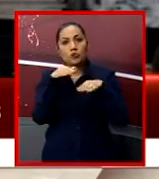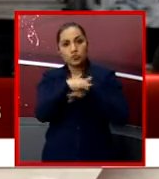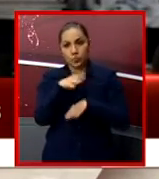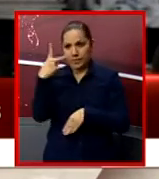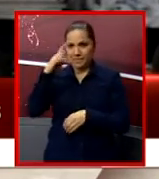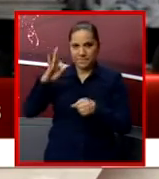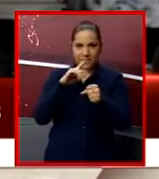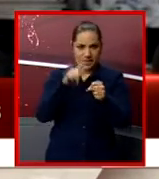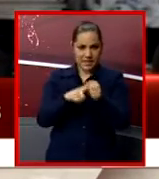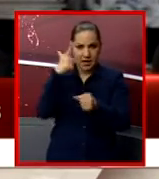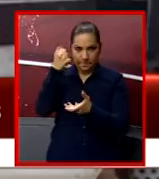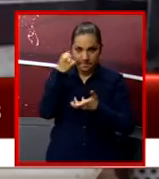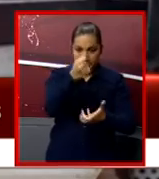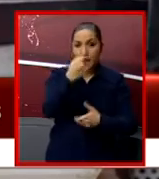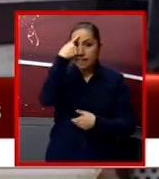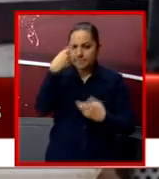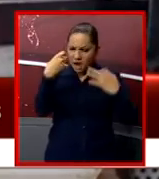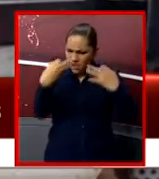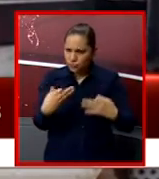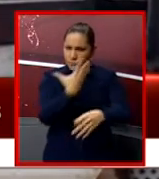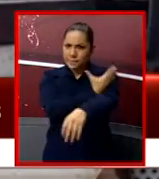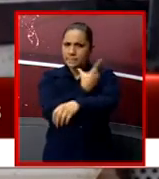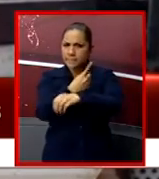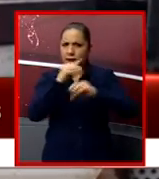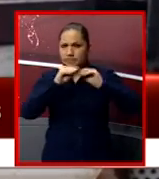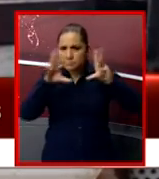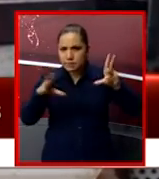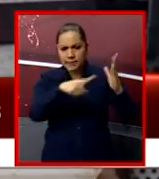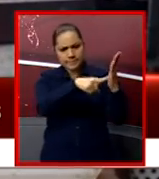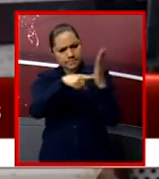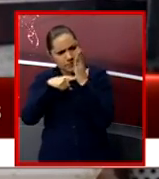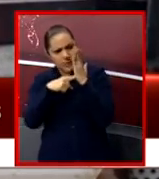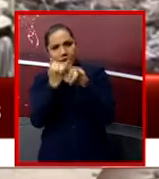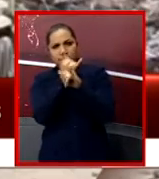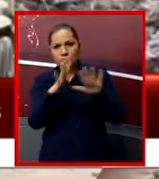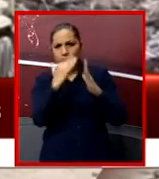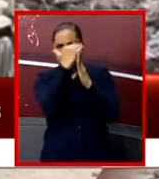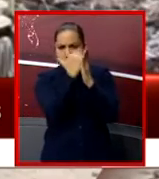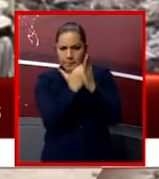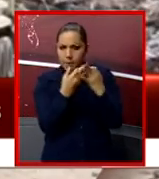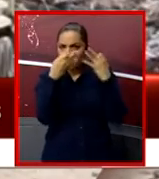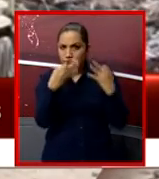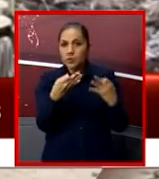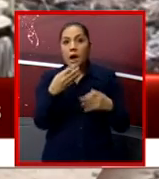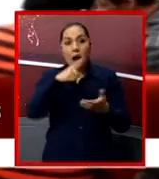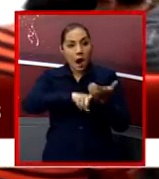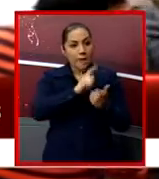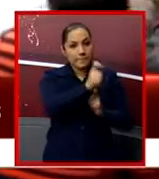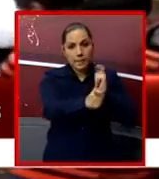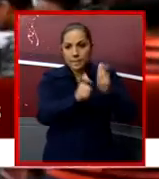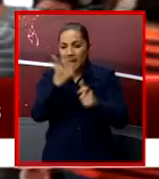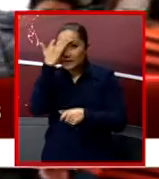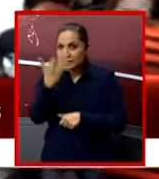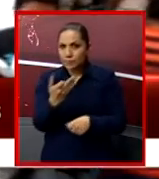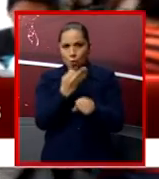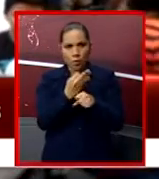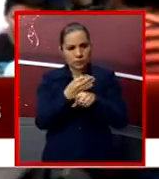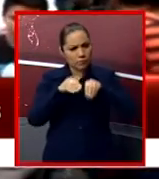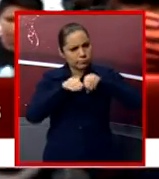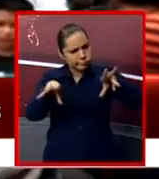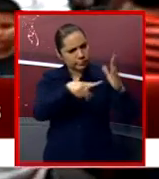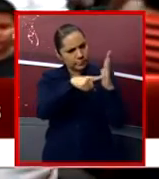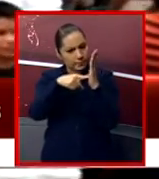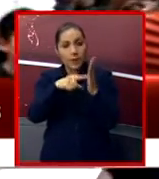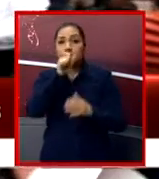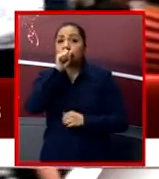recursos federales, buscando que se garantice la transparencia y oportunidad en el ejercicio de dichos recursos en tiempo real, así como que se prevenga cualquier acto